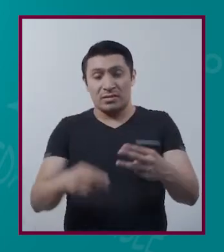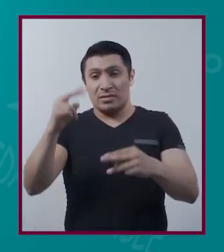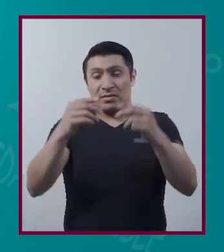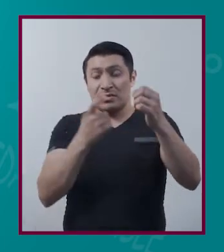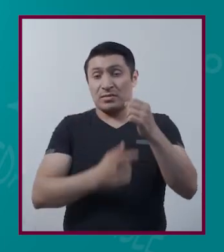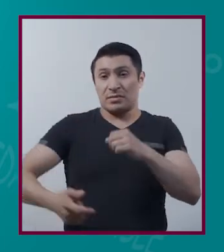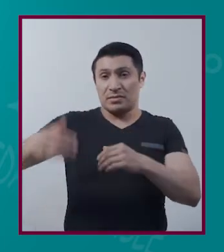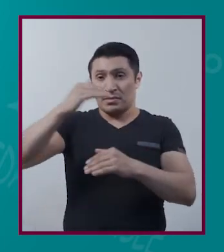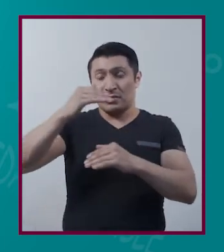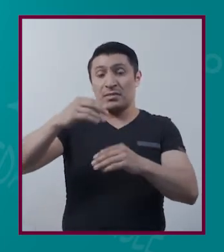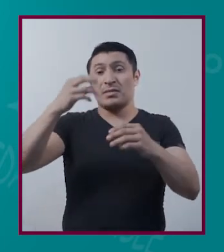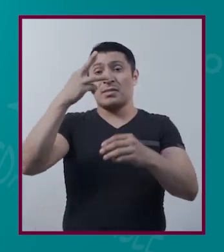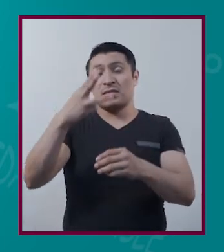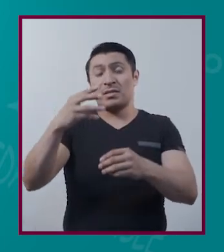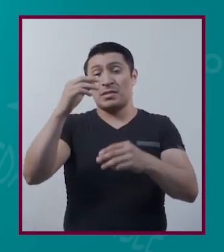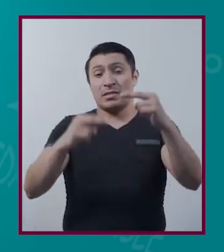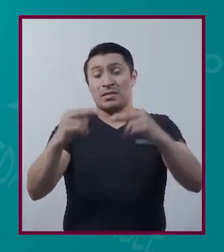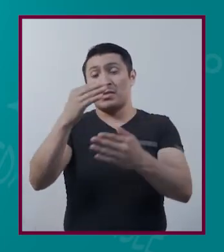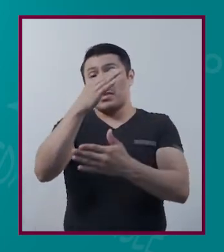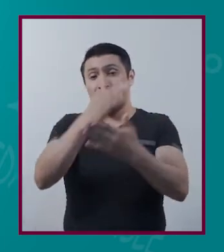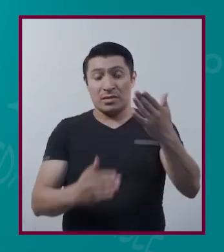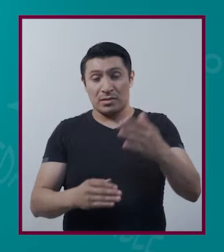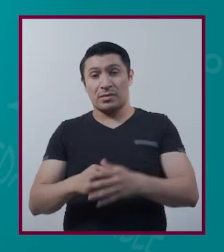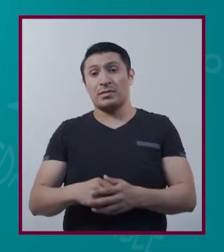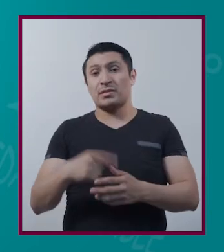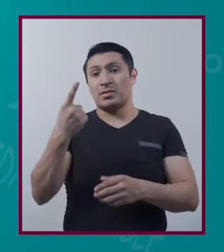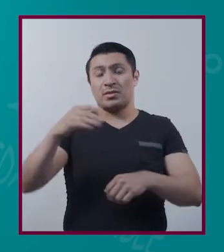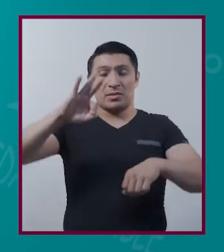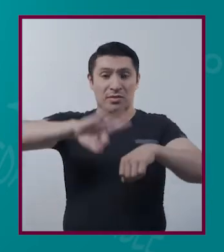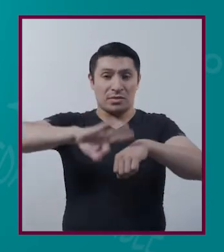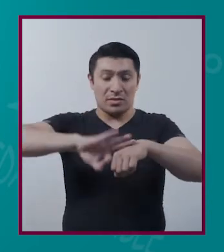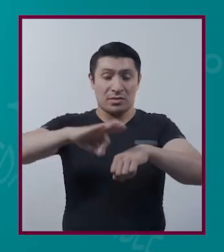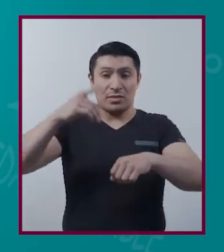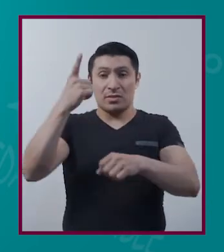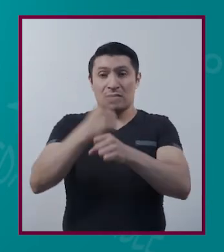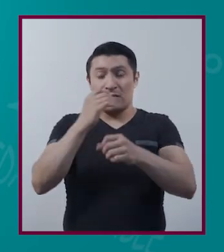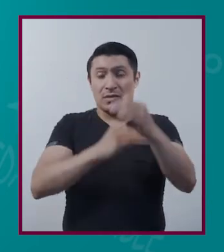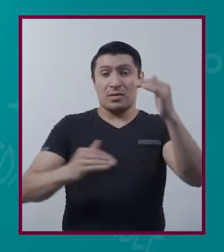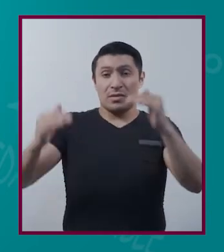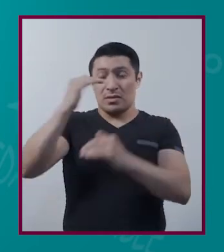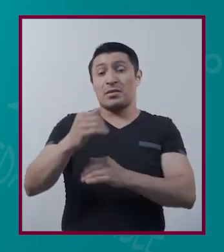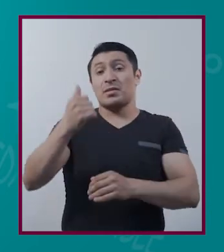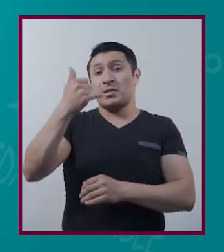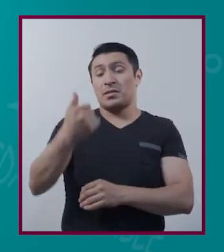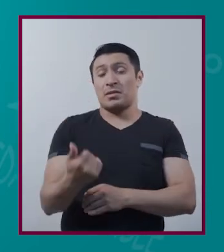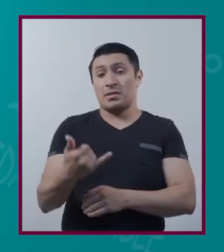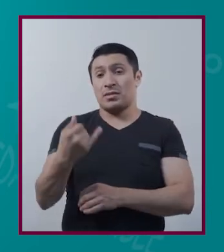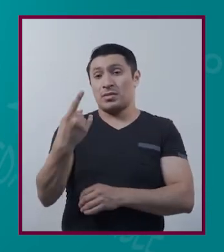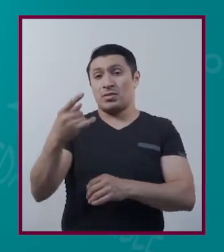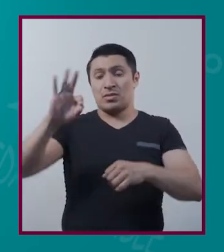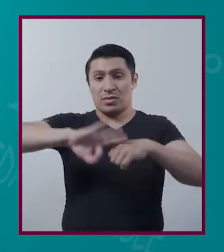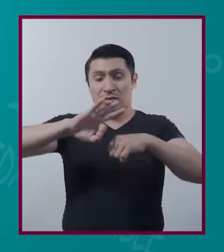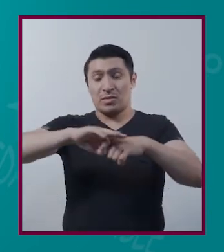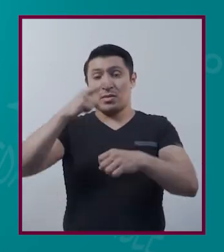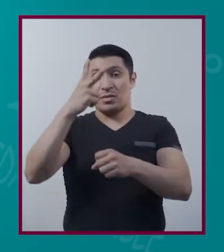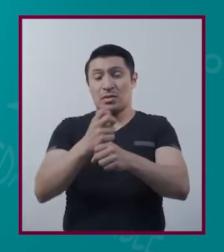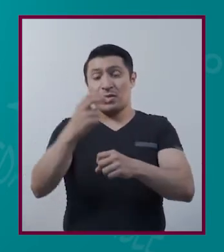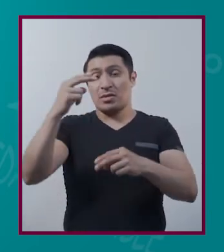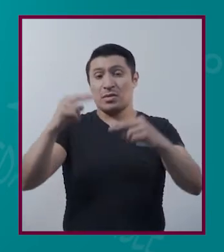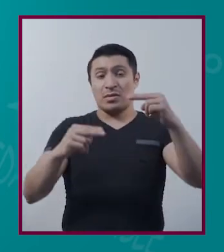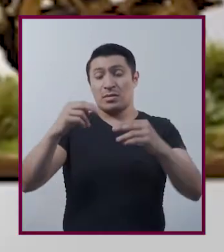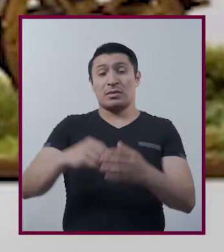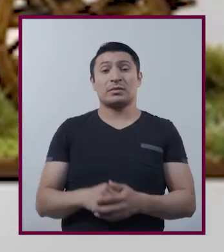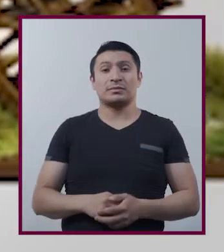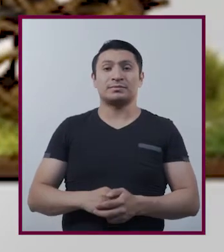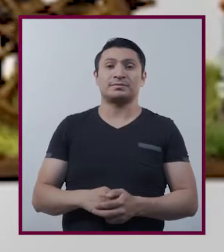3 médicos de primera clase, 3 de segunda clase, un farmacéutico de primera clase y un farmacéutico de segunda